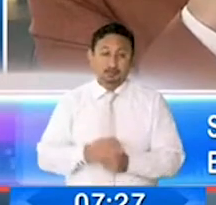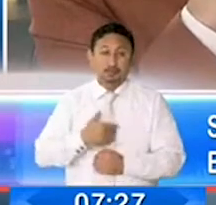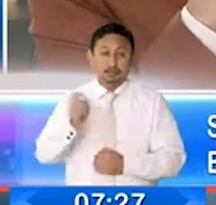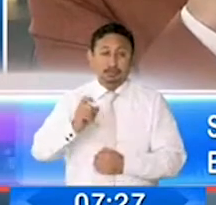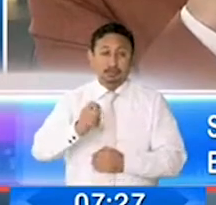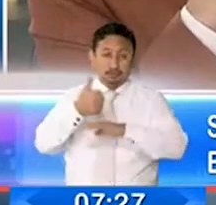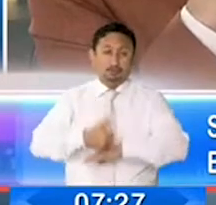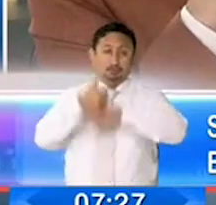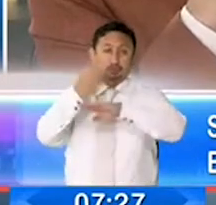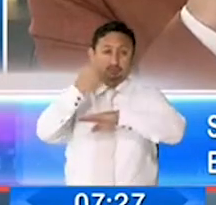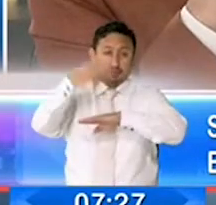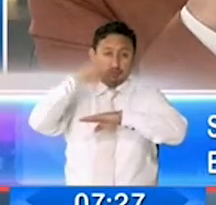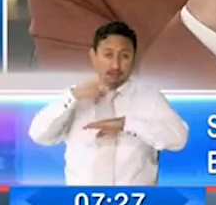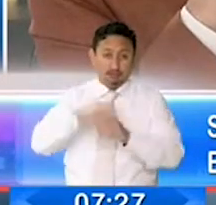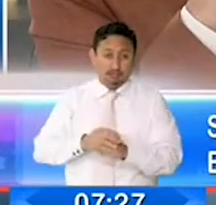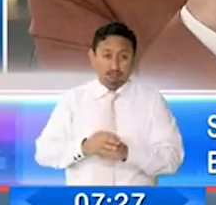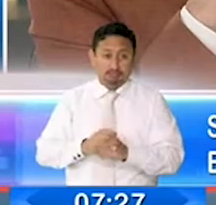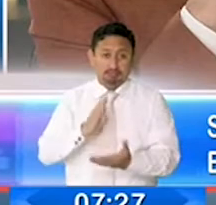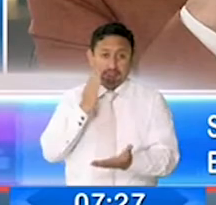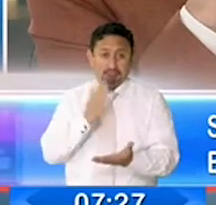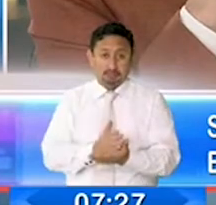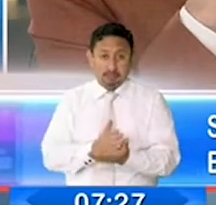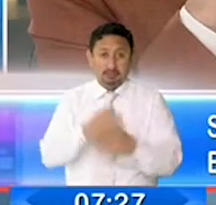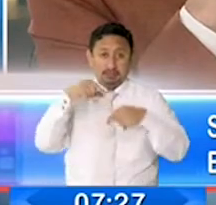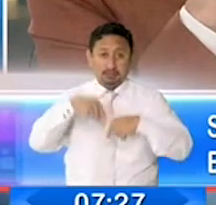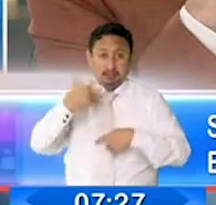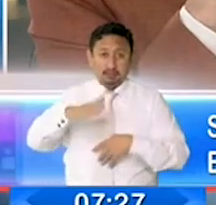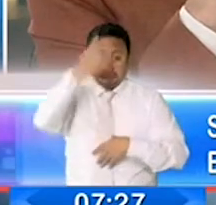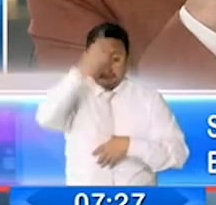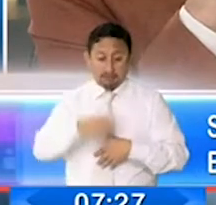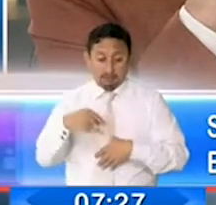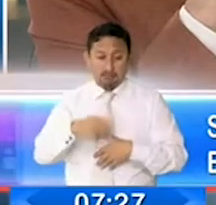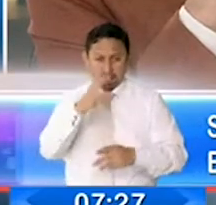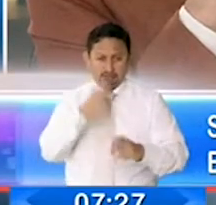la Corte Nacional no quedarnos en las resoluciones de casos